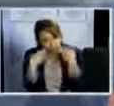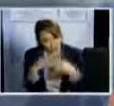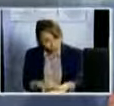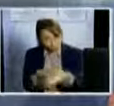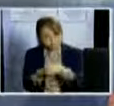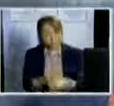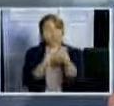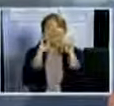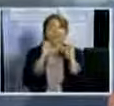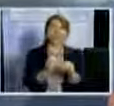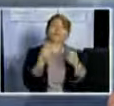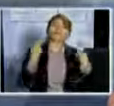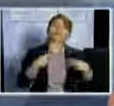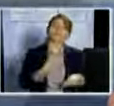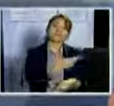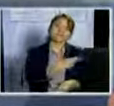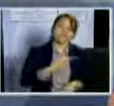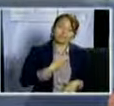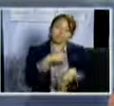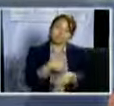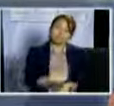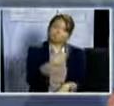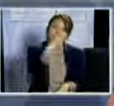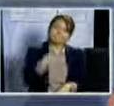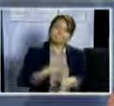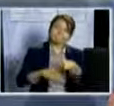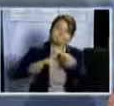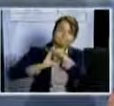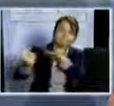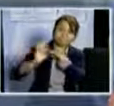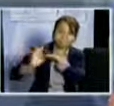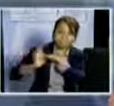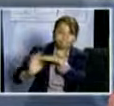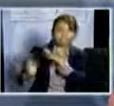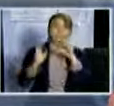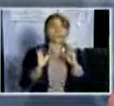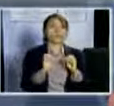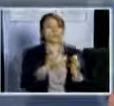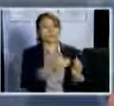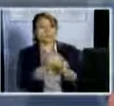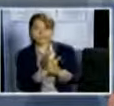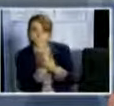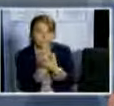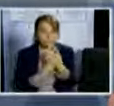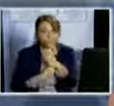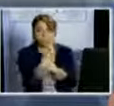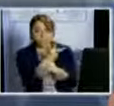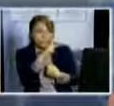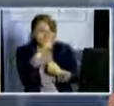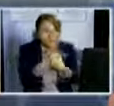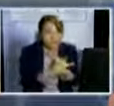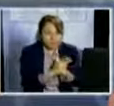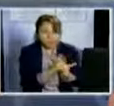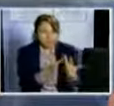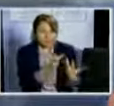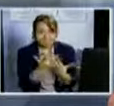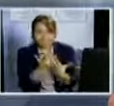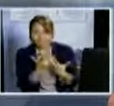humanitarias, también crisis de los países receptores de estos refugiados y desplazados. O sea, al final del